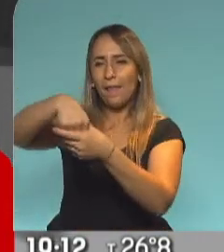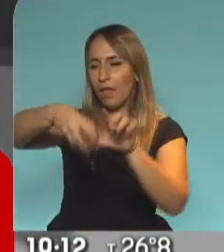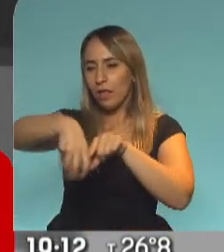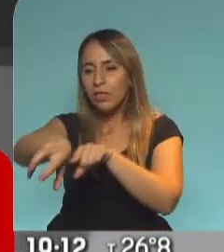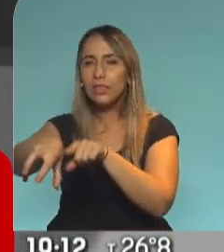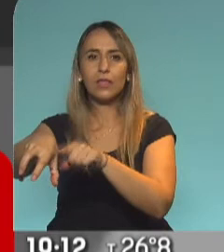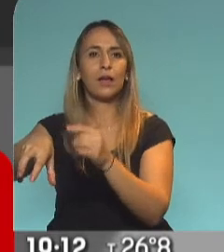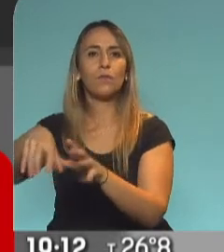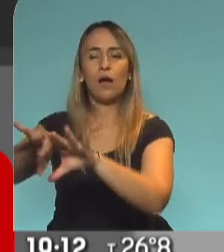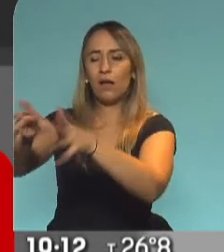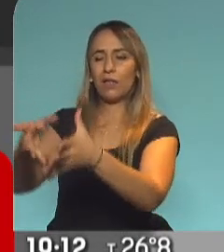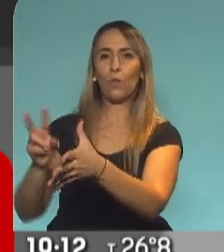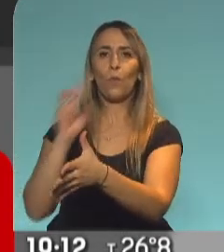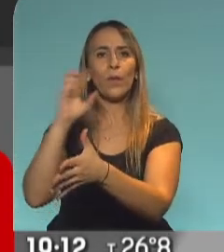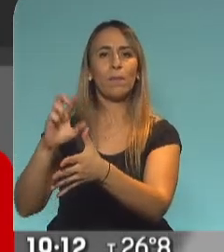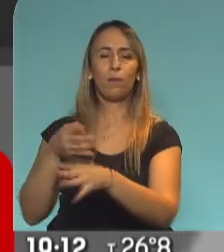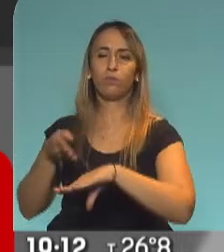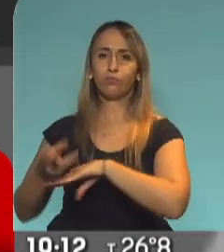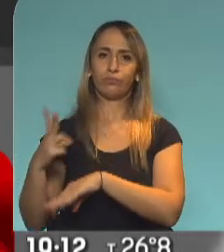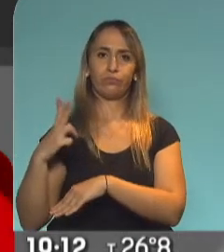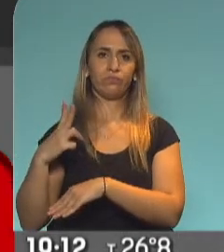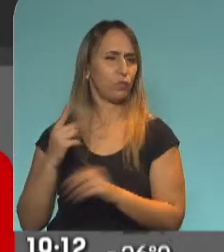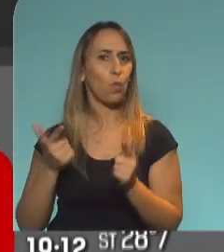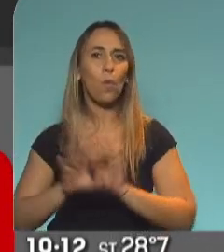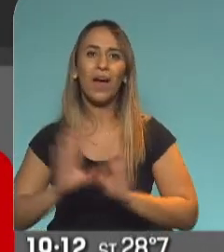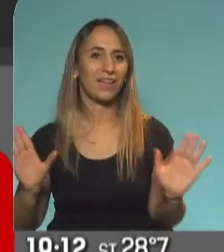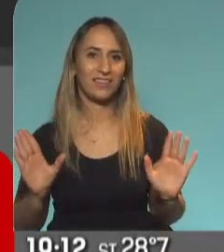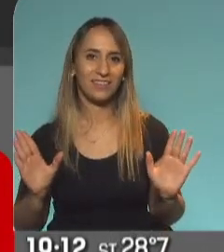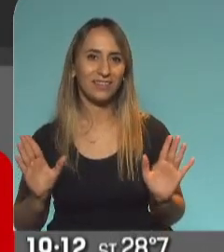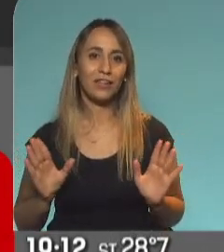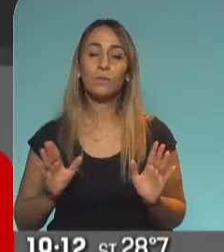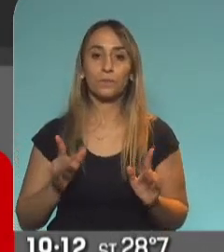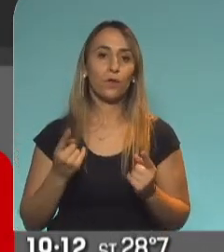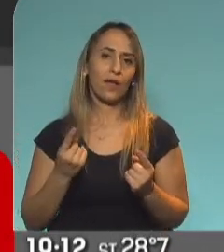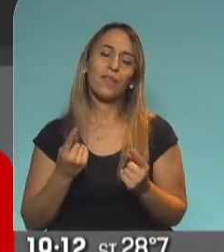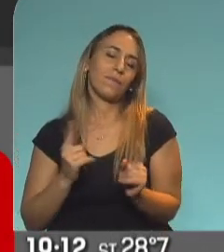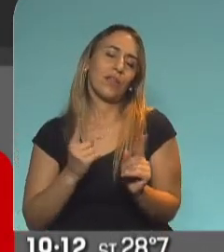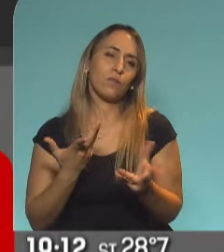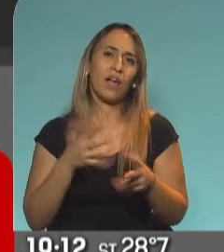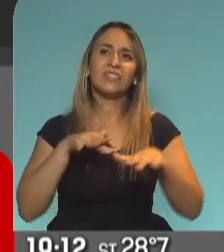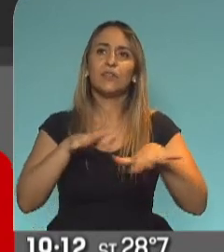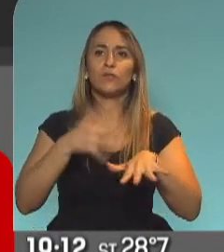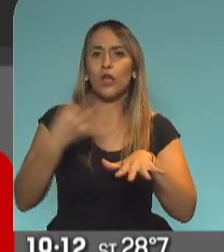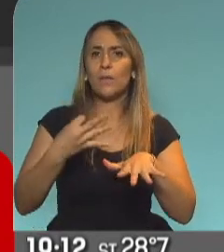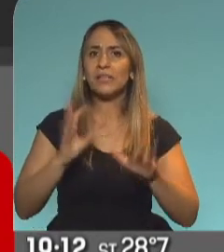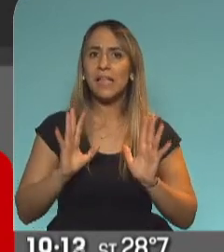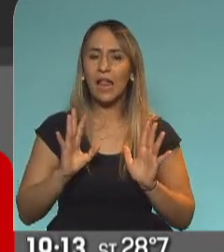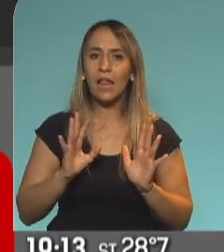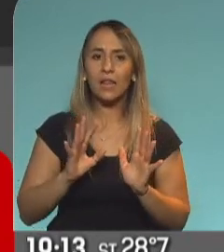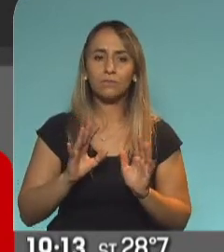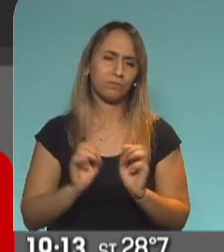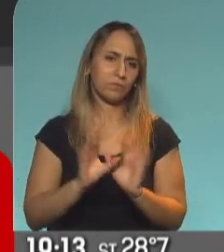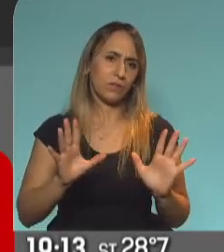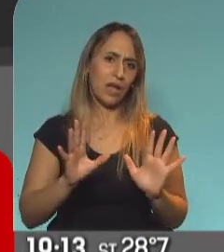nacional. Eso es muy importante porque una cosa es una situación puntual que fue